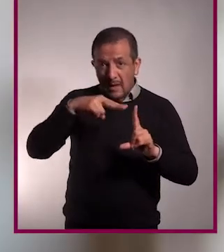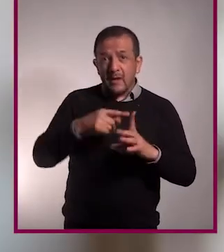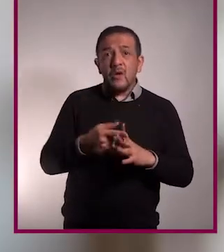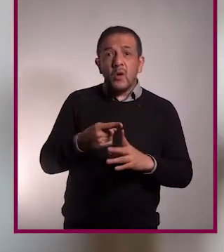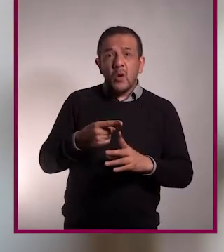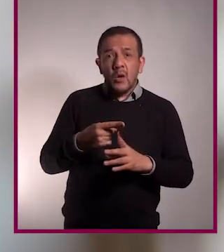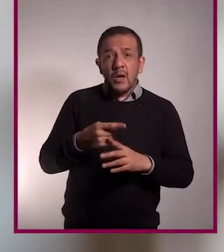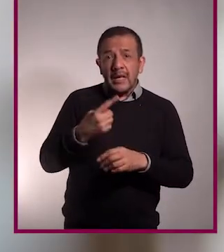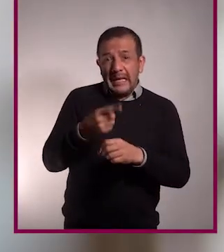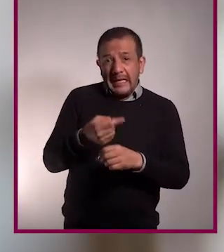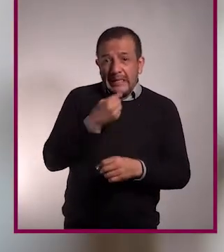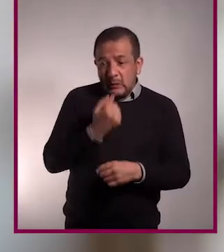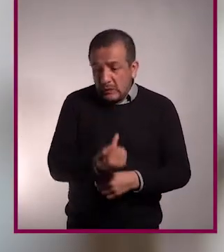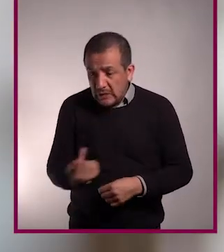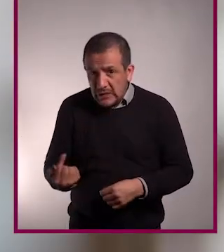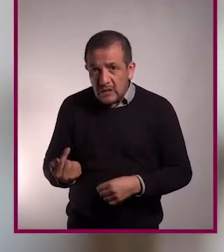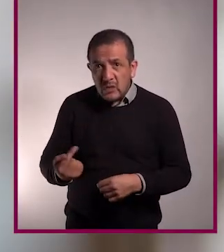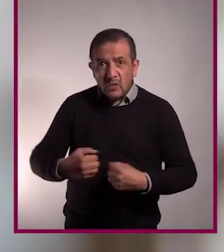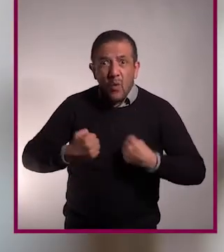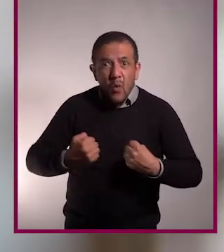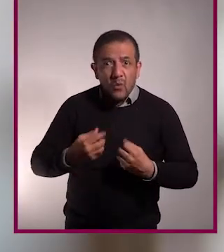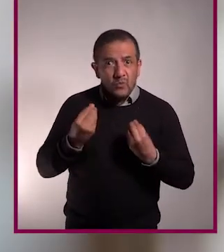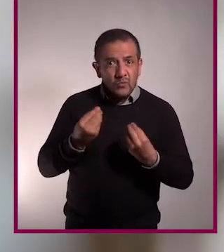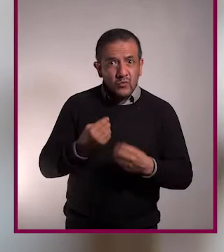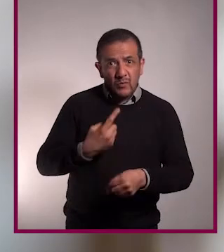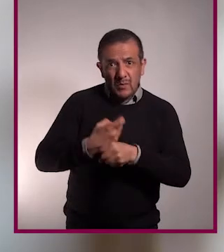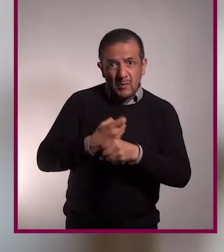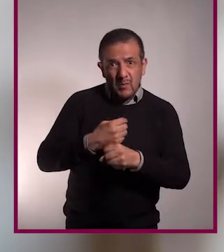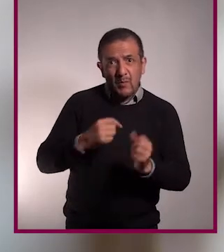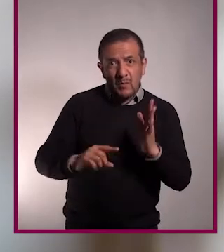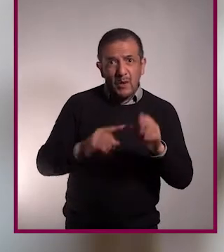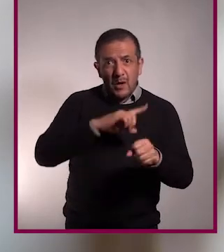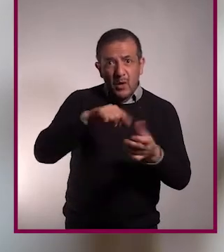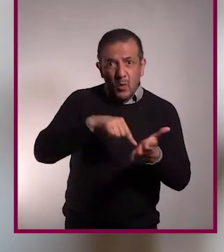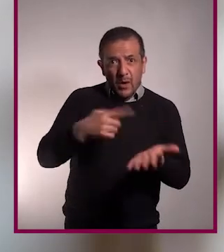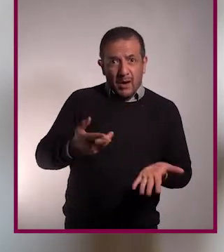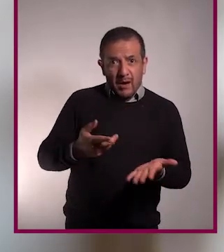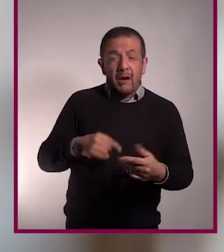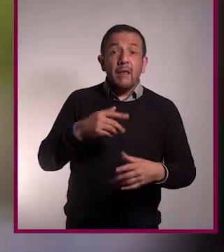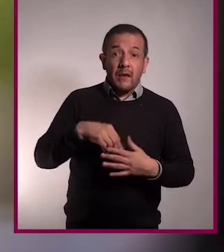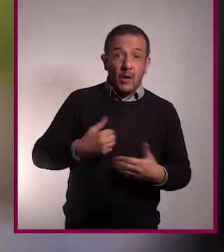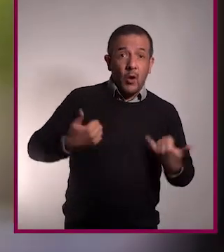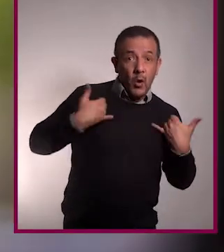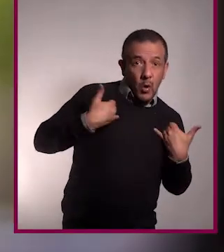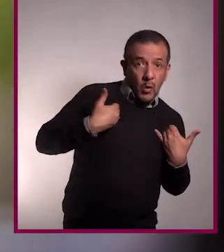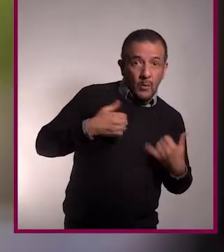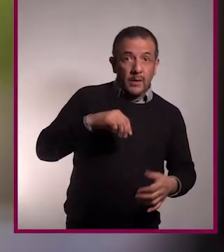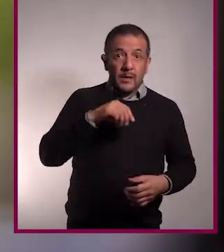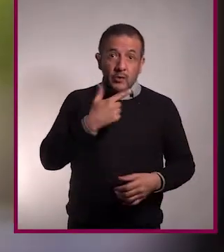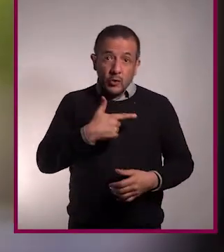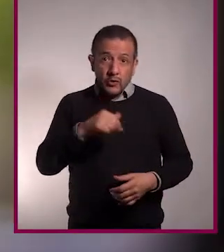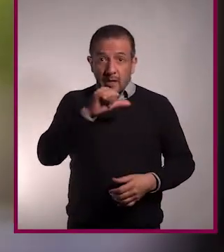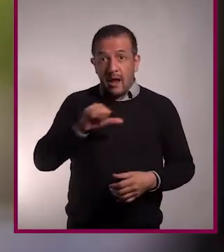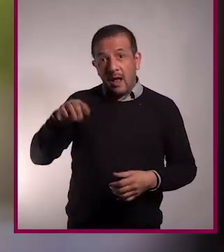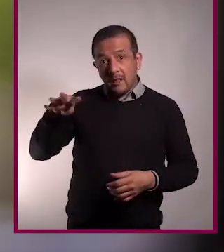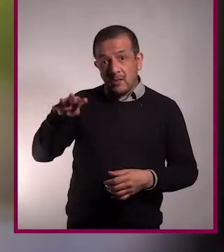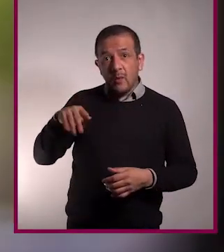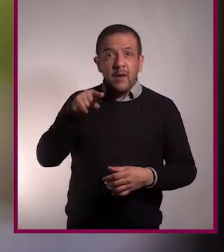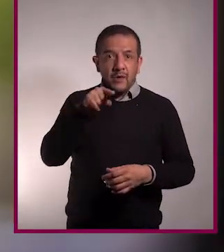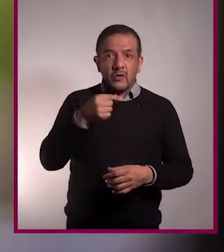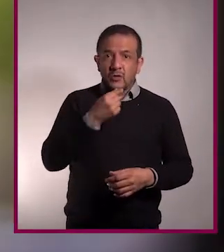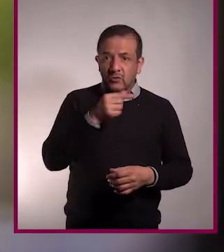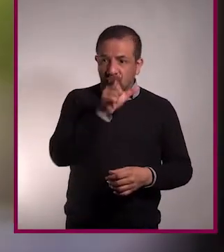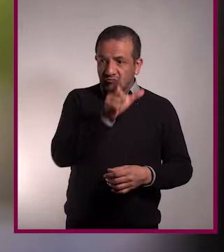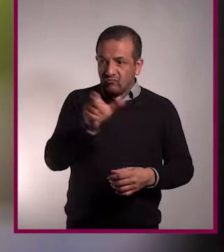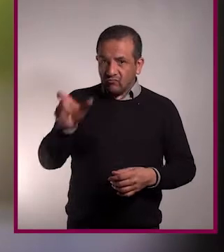dañino, tanto que México ocupa actualmente el primer lugar del mundo en obesidad infantil. Además, casi 25% de